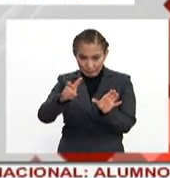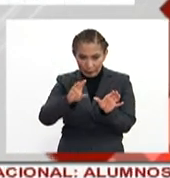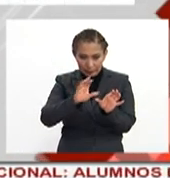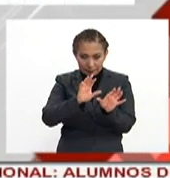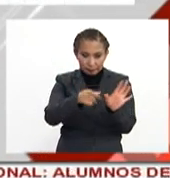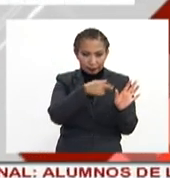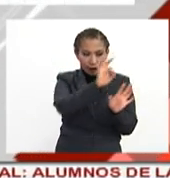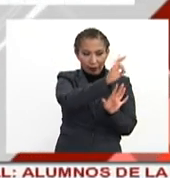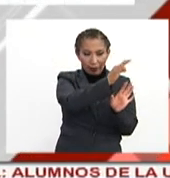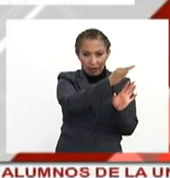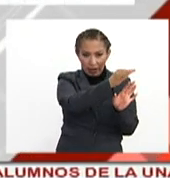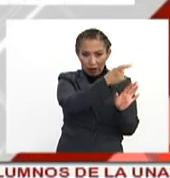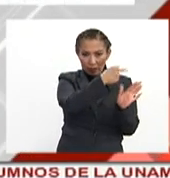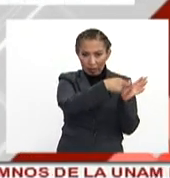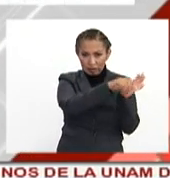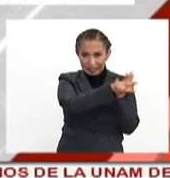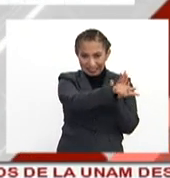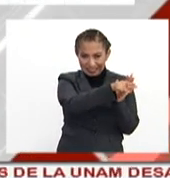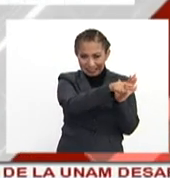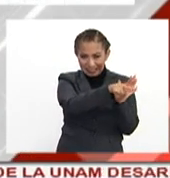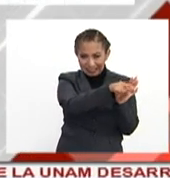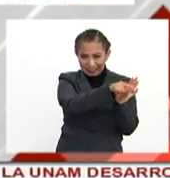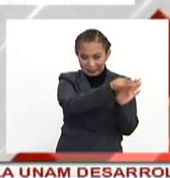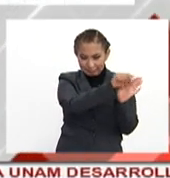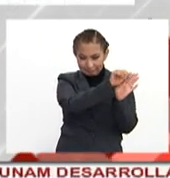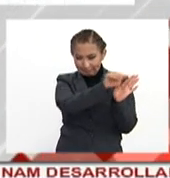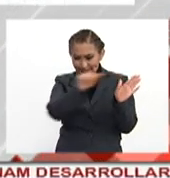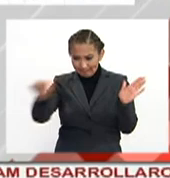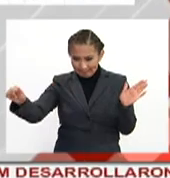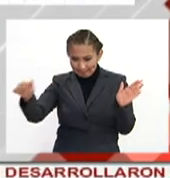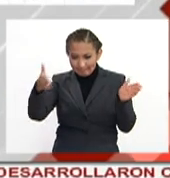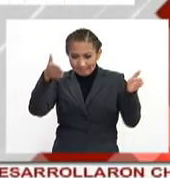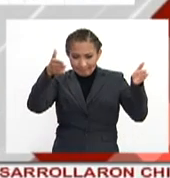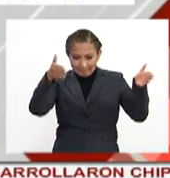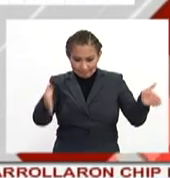prácticamente desde febrero del 17,